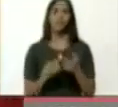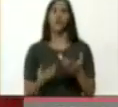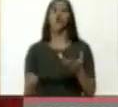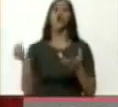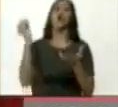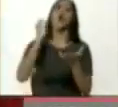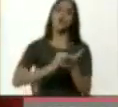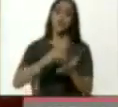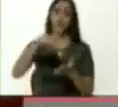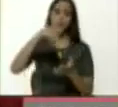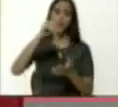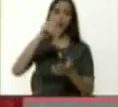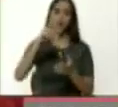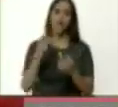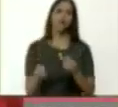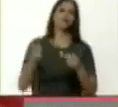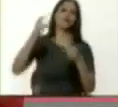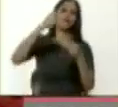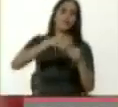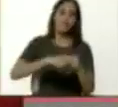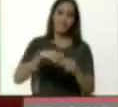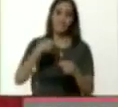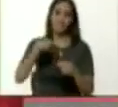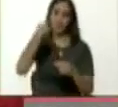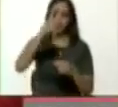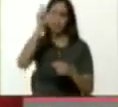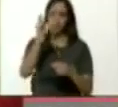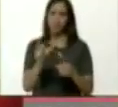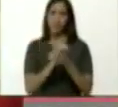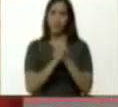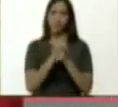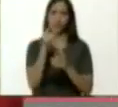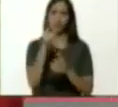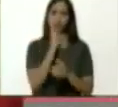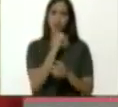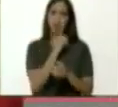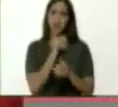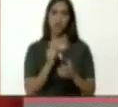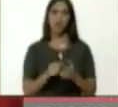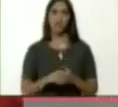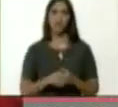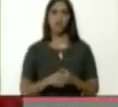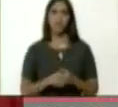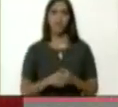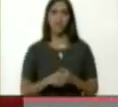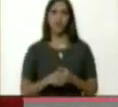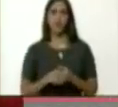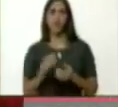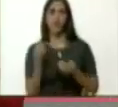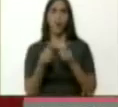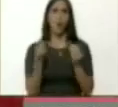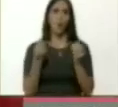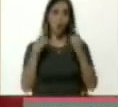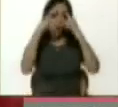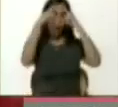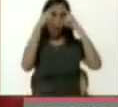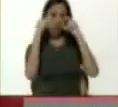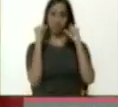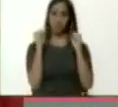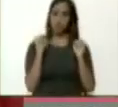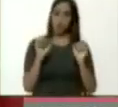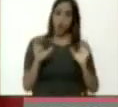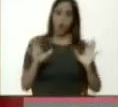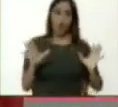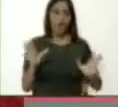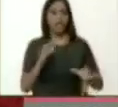vender Patricia Poleo y este otro carajo, el amigo tuyo, no sé cómo se llama, Como el zar de